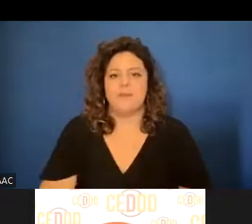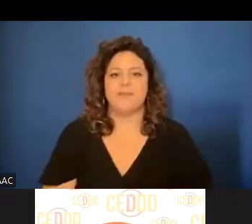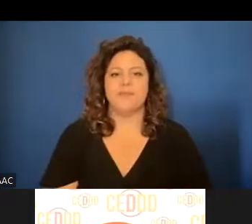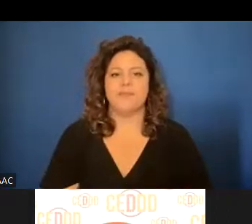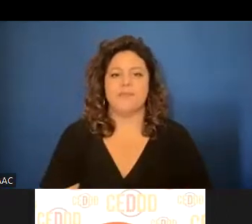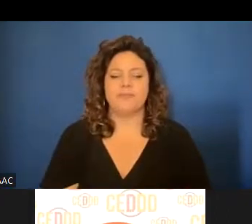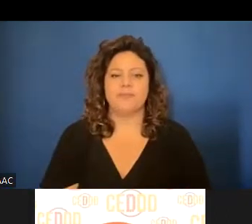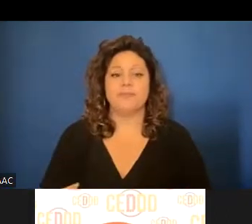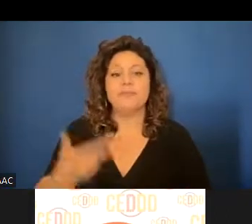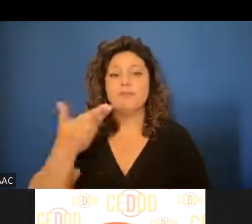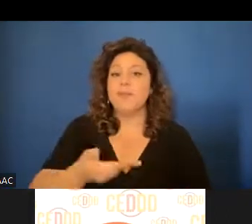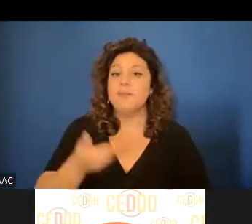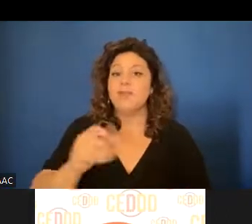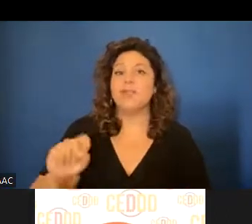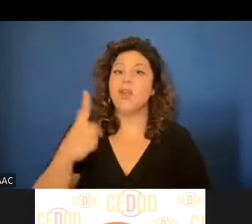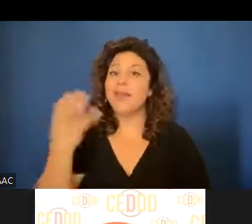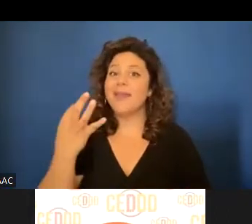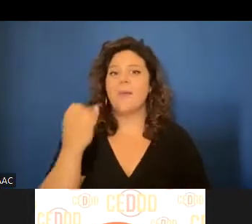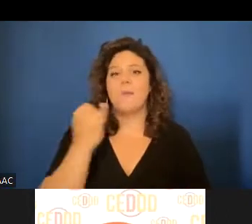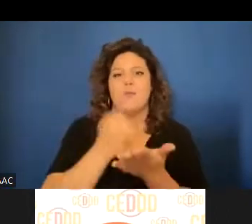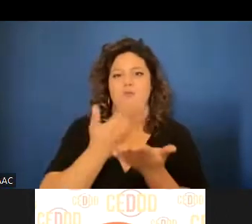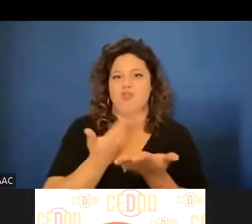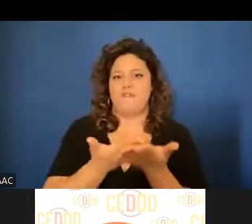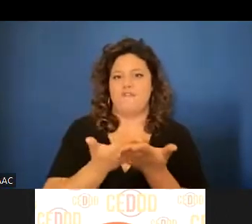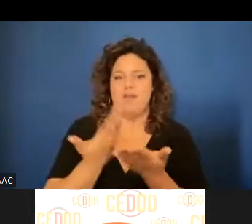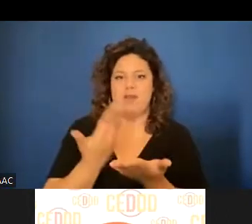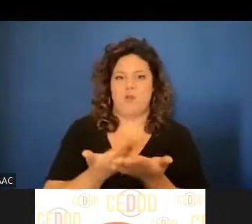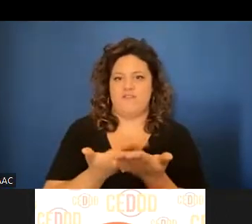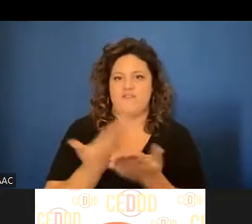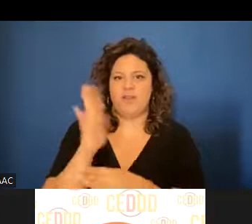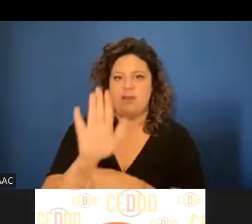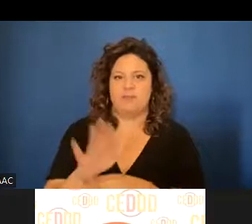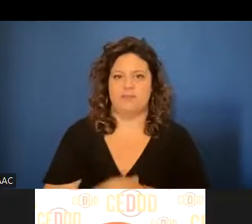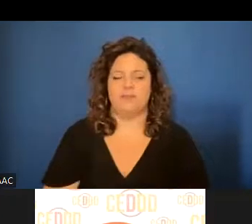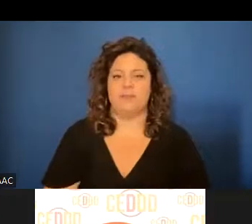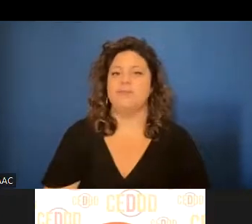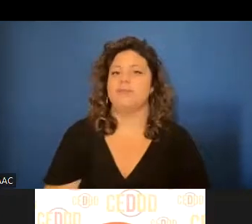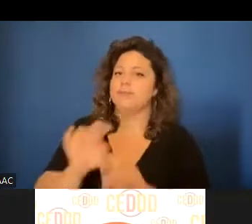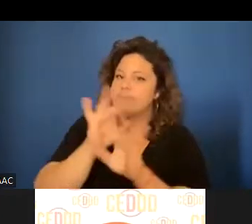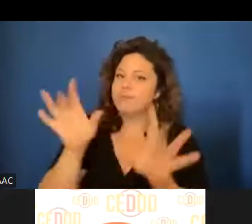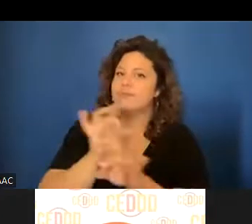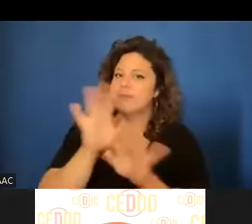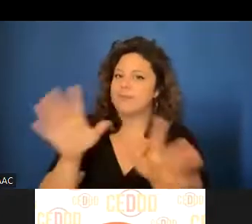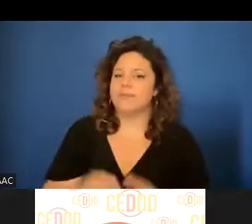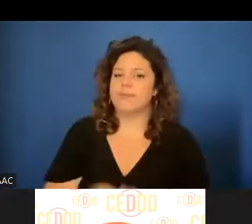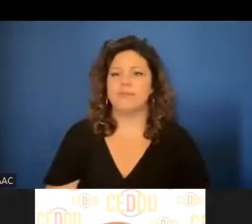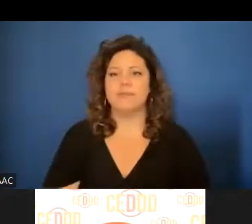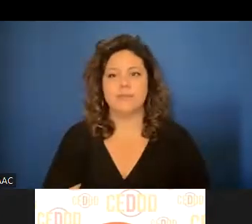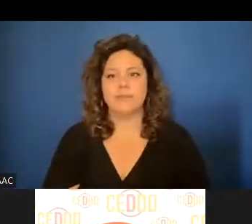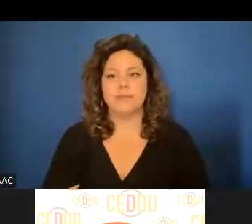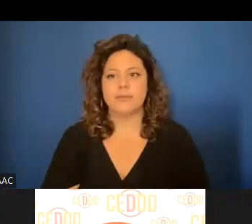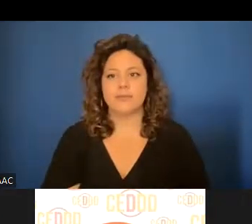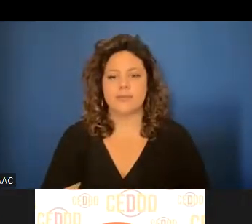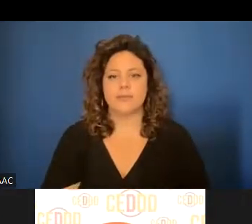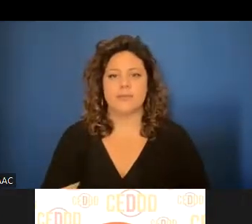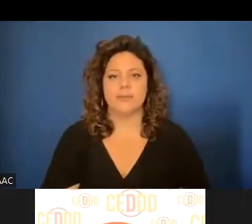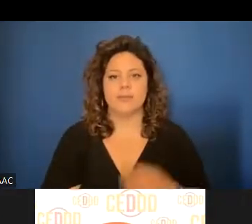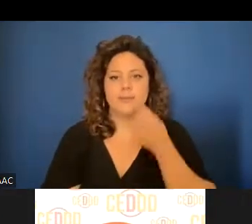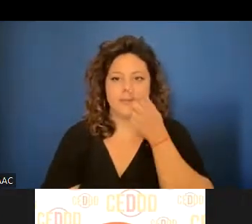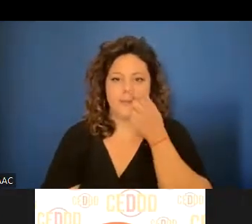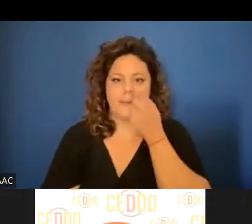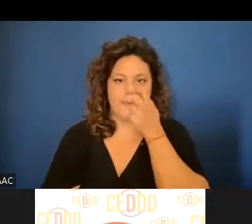ser grandes empresas, en la que se haga una publicación de la información salarial de la... Bueno, ya esto un